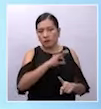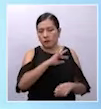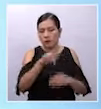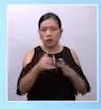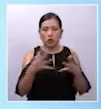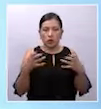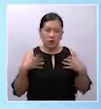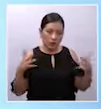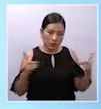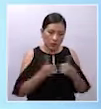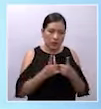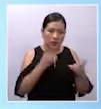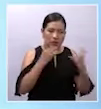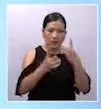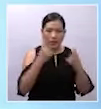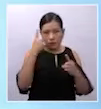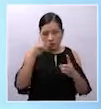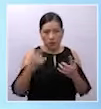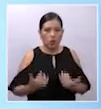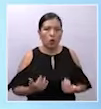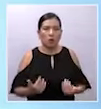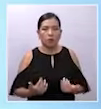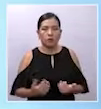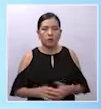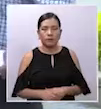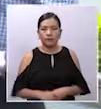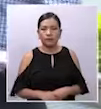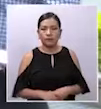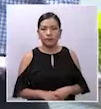al diálogo por el día de hoy.